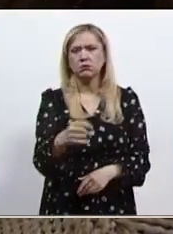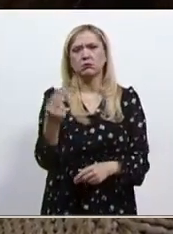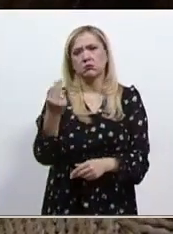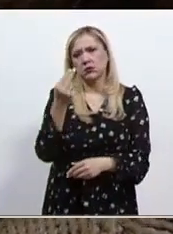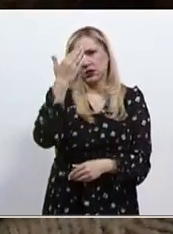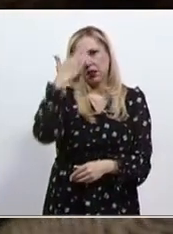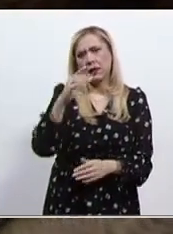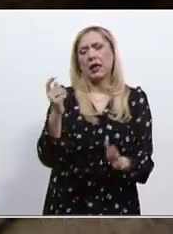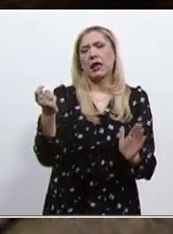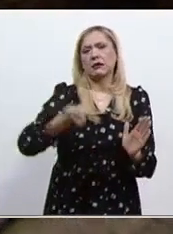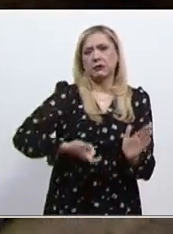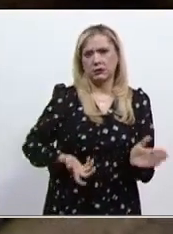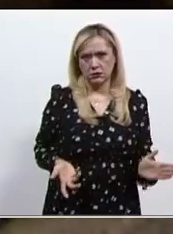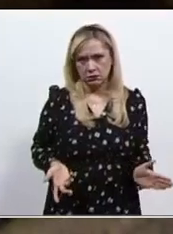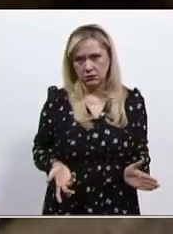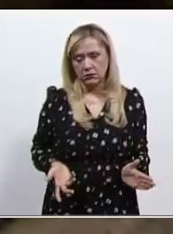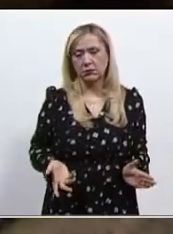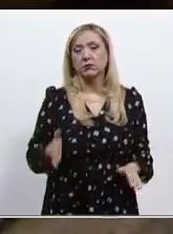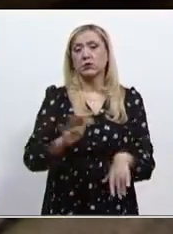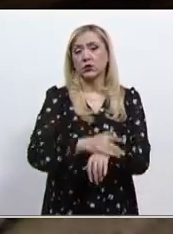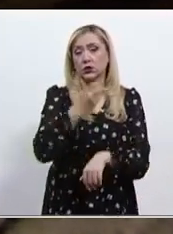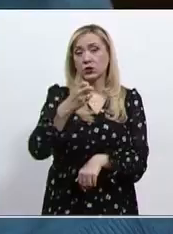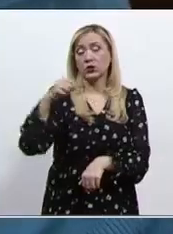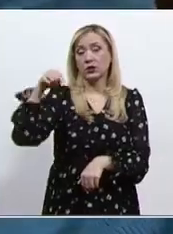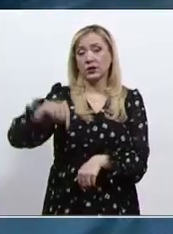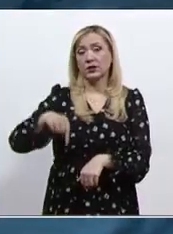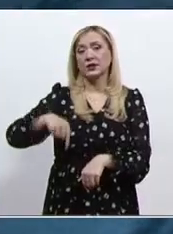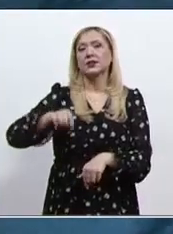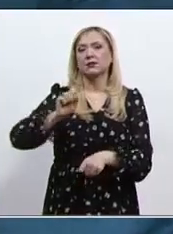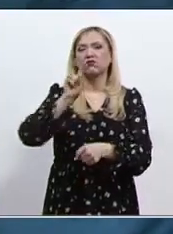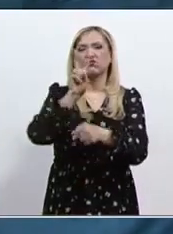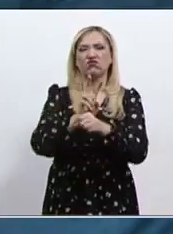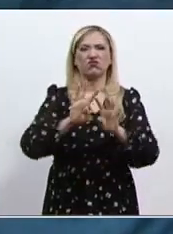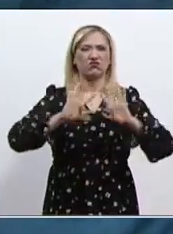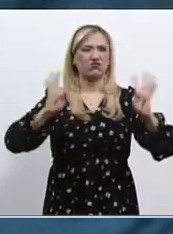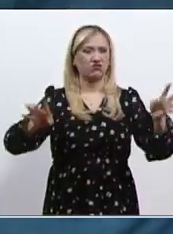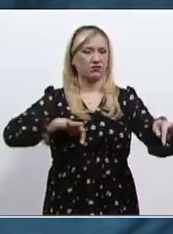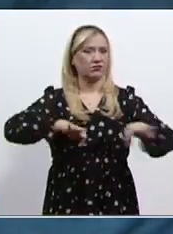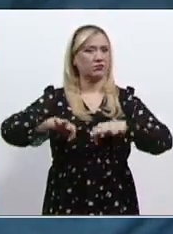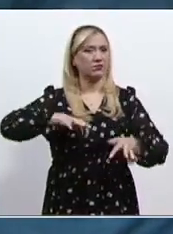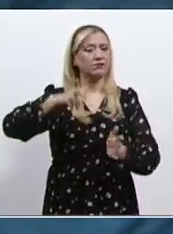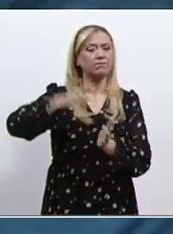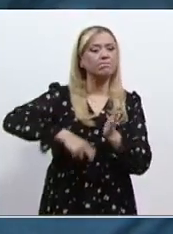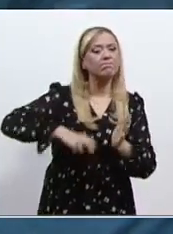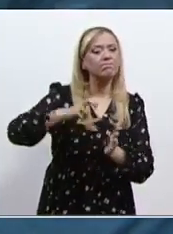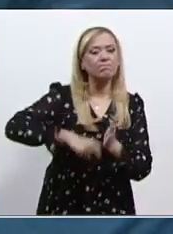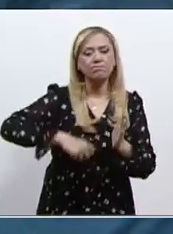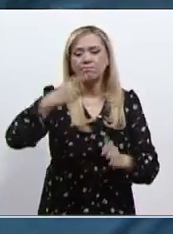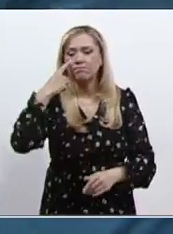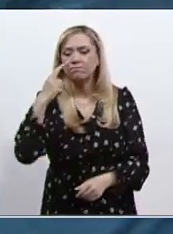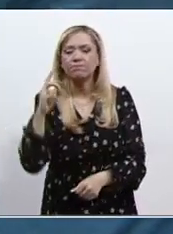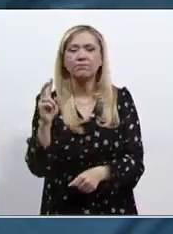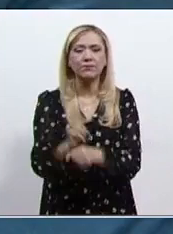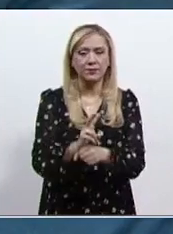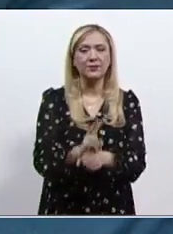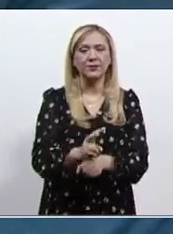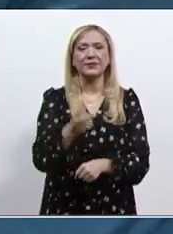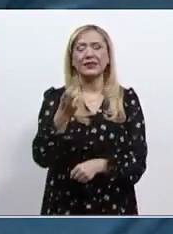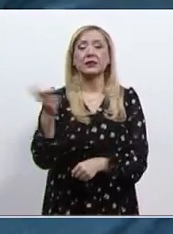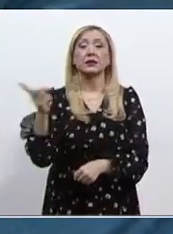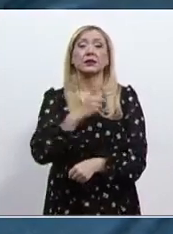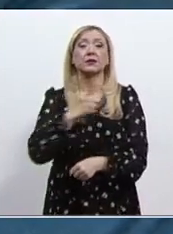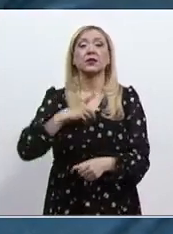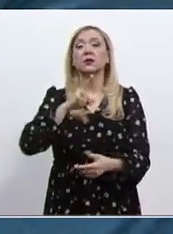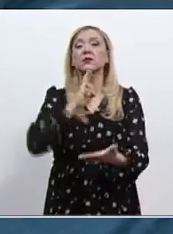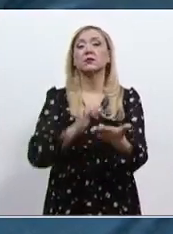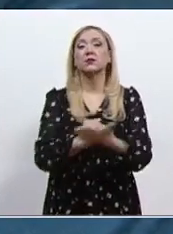rendición de cuentas por lo que la unidad de transparencia del Consejo de la judicatura Federal debe elaborar versiones públicas de las sentencias que